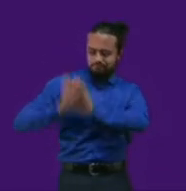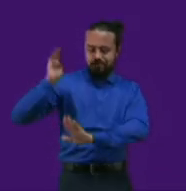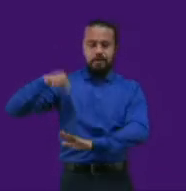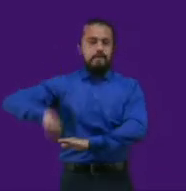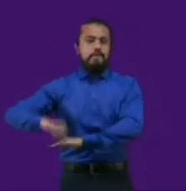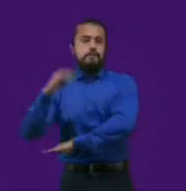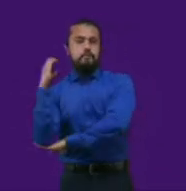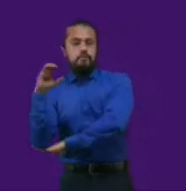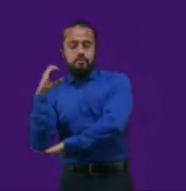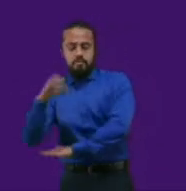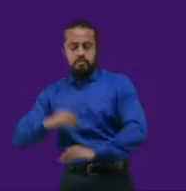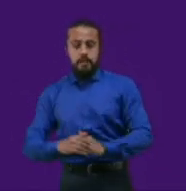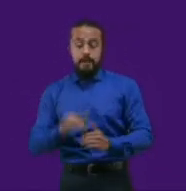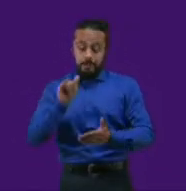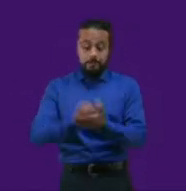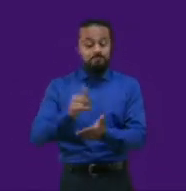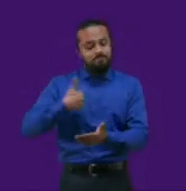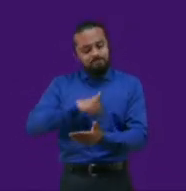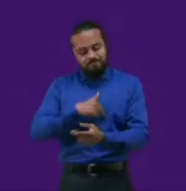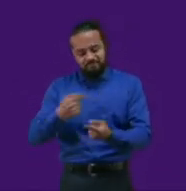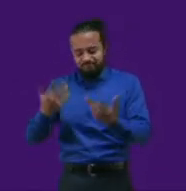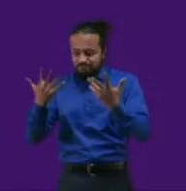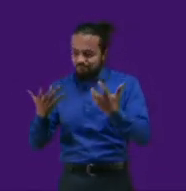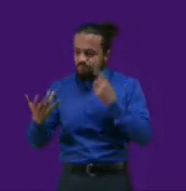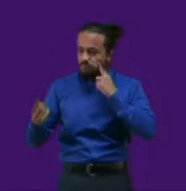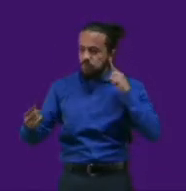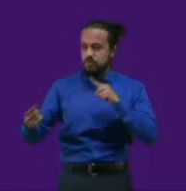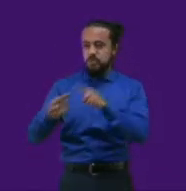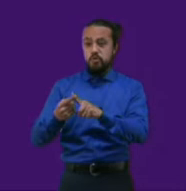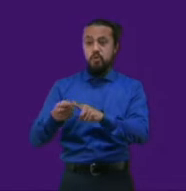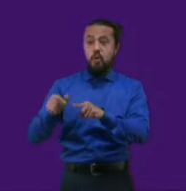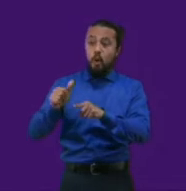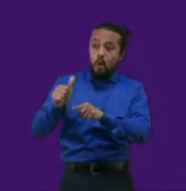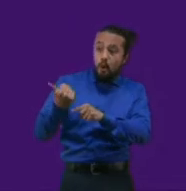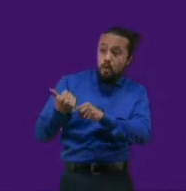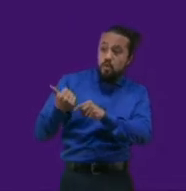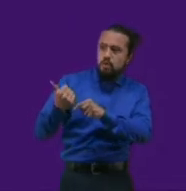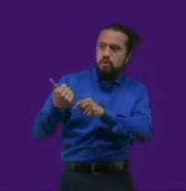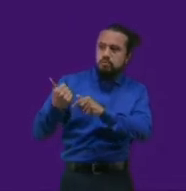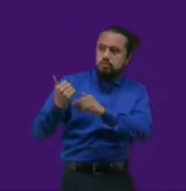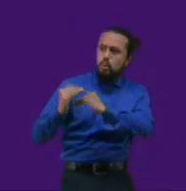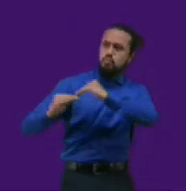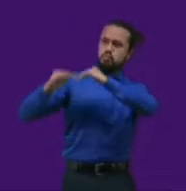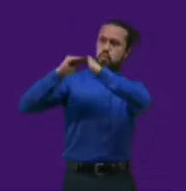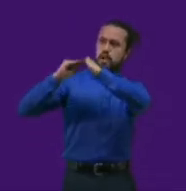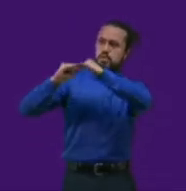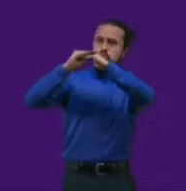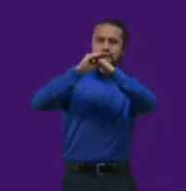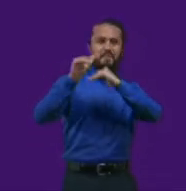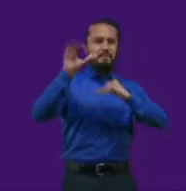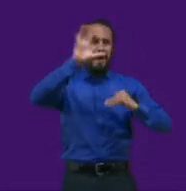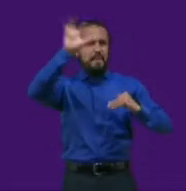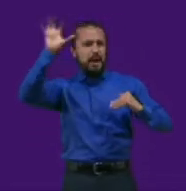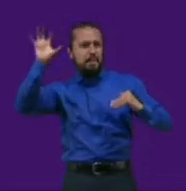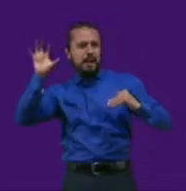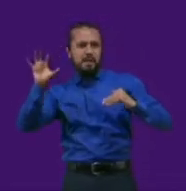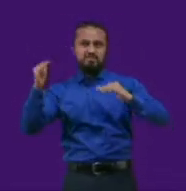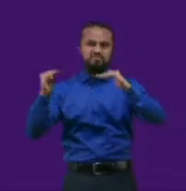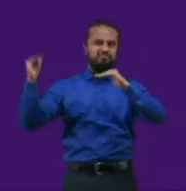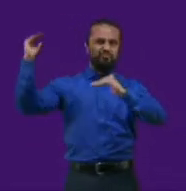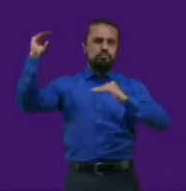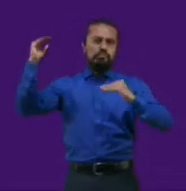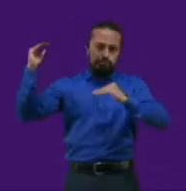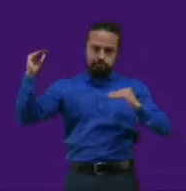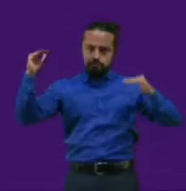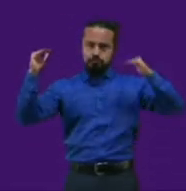siga evolucionando y nos ponga al nivel de otros países del mundo. Parafraseando un poco las palabras del presidente